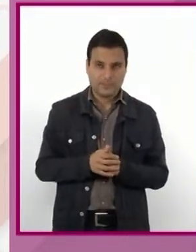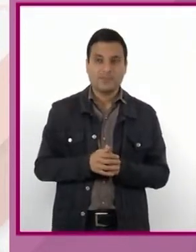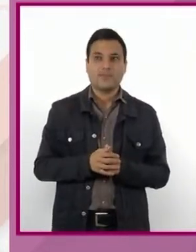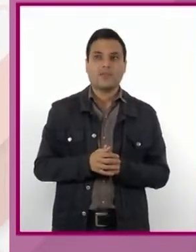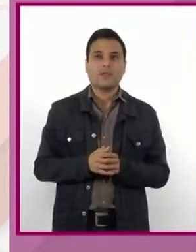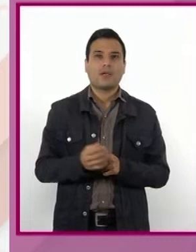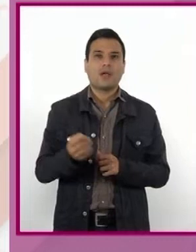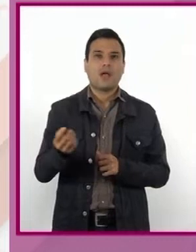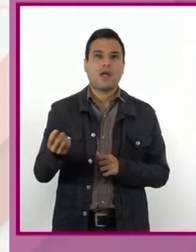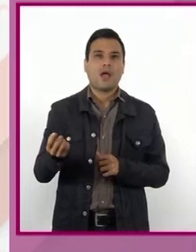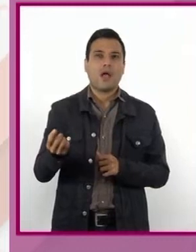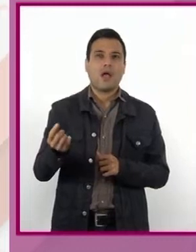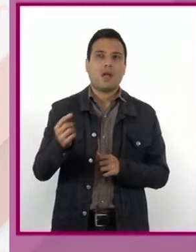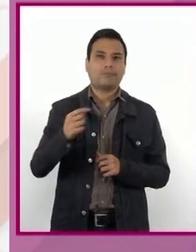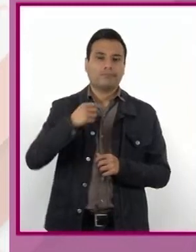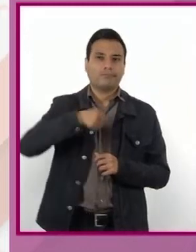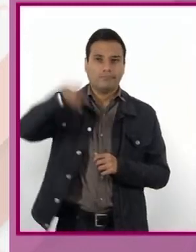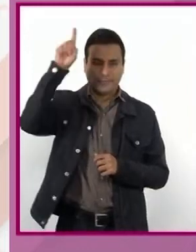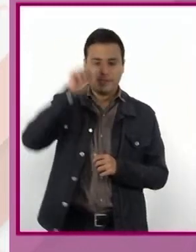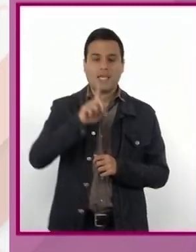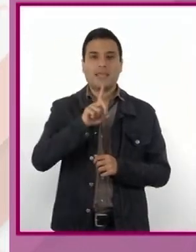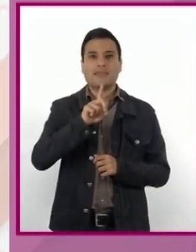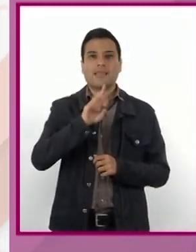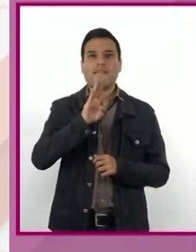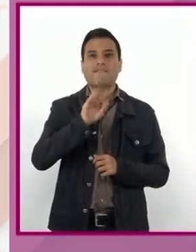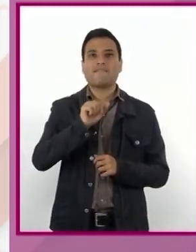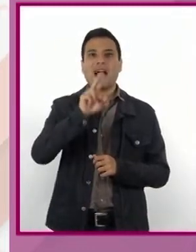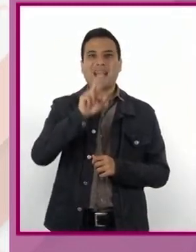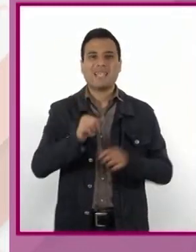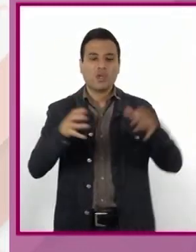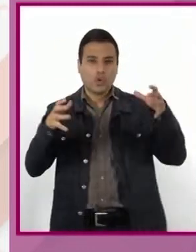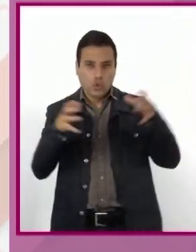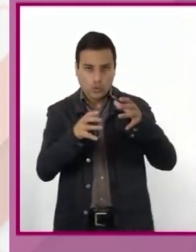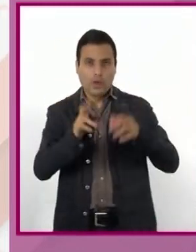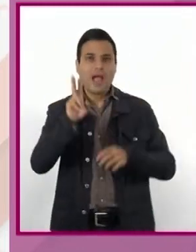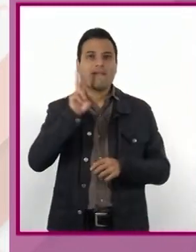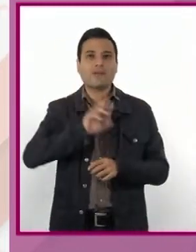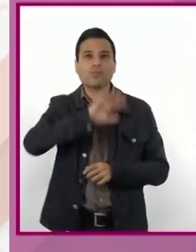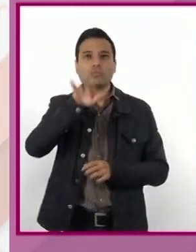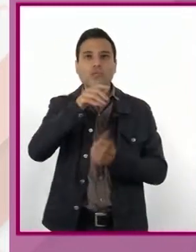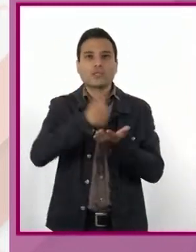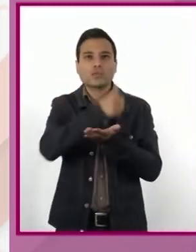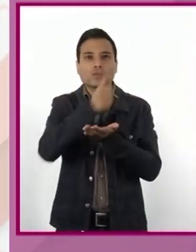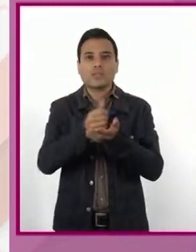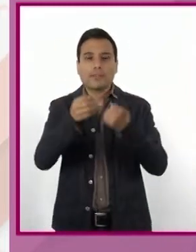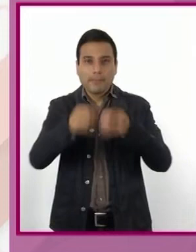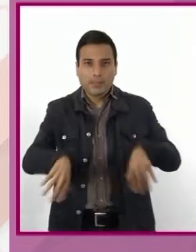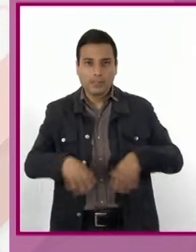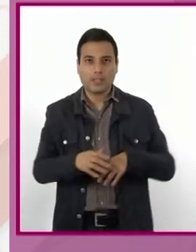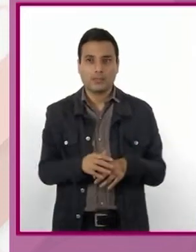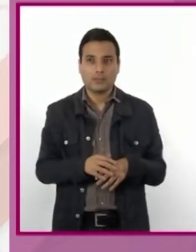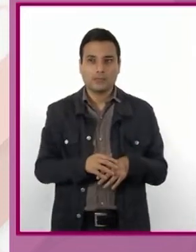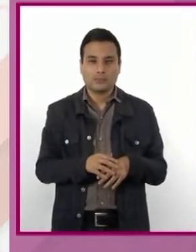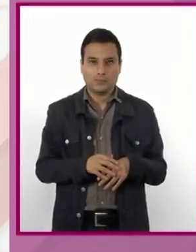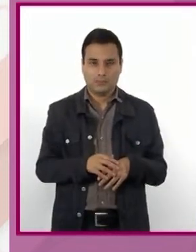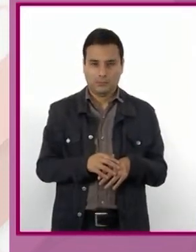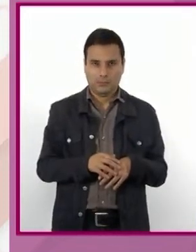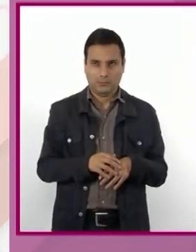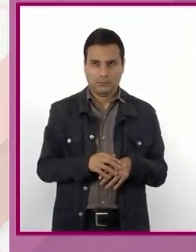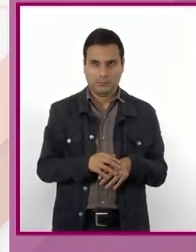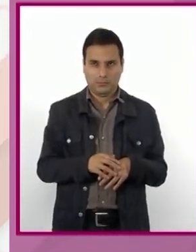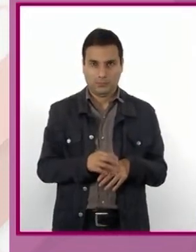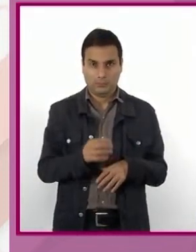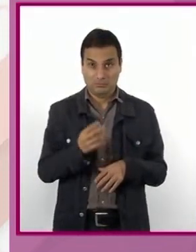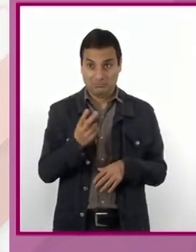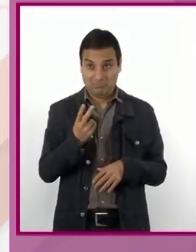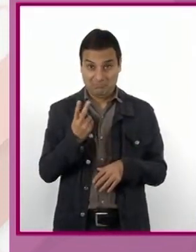los creyentes de los Debari, a buscar la ciudad perdida de los inmortales. Y si no lo hacíamos, nos